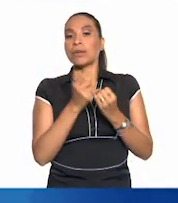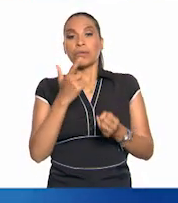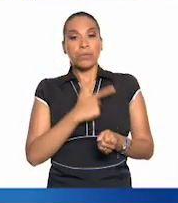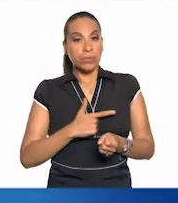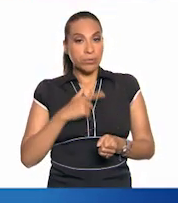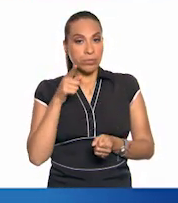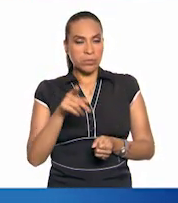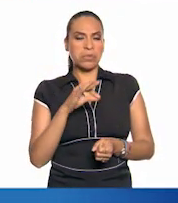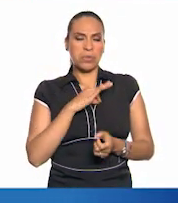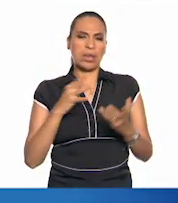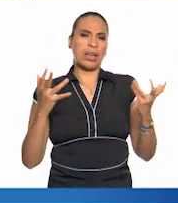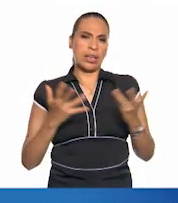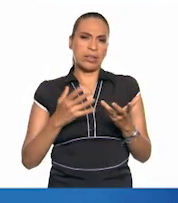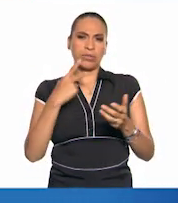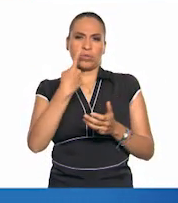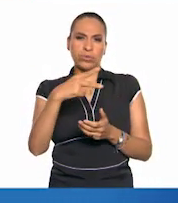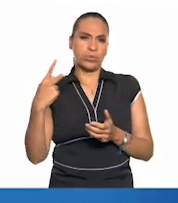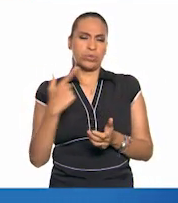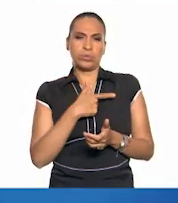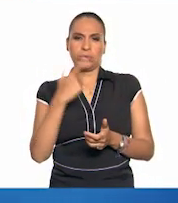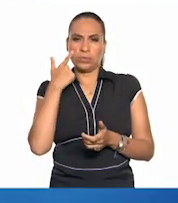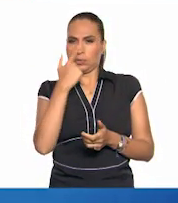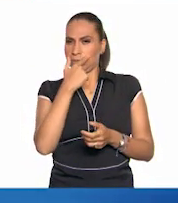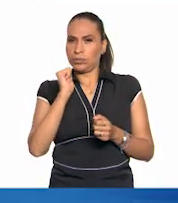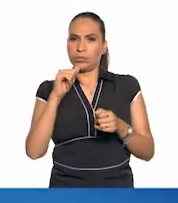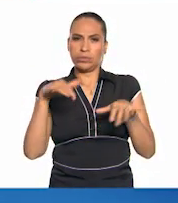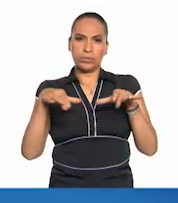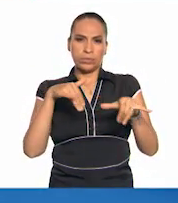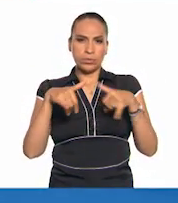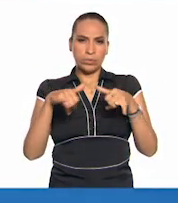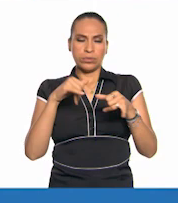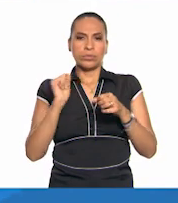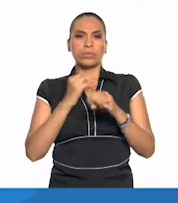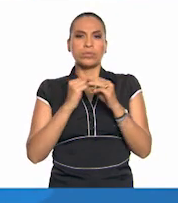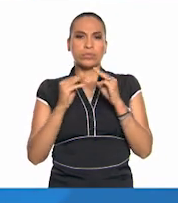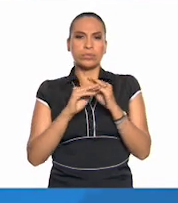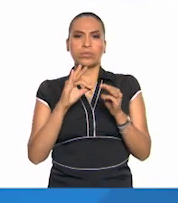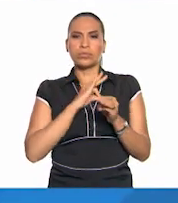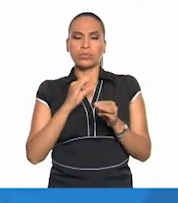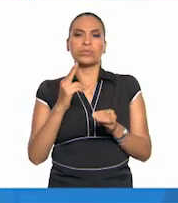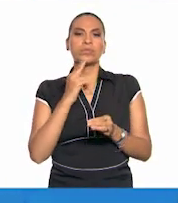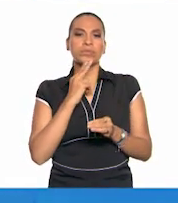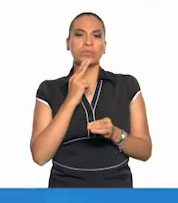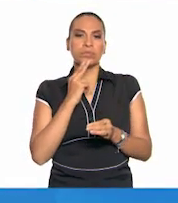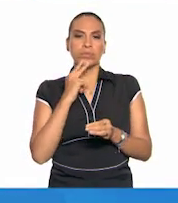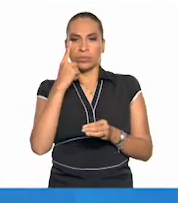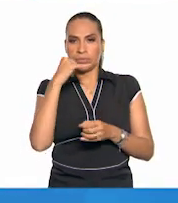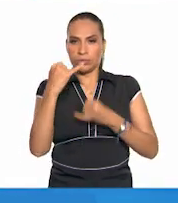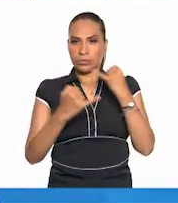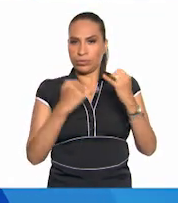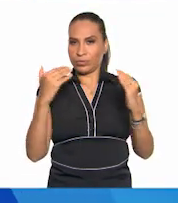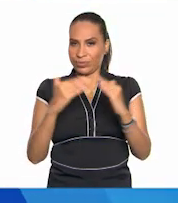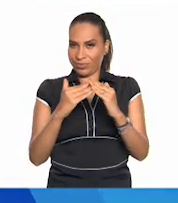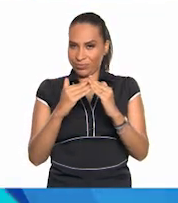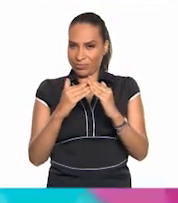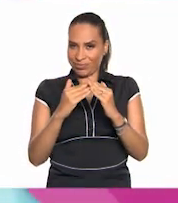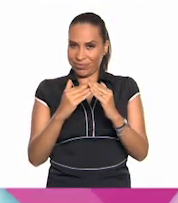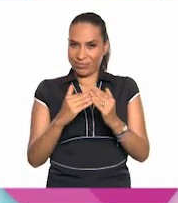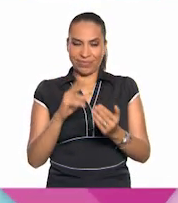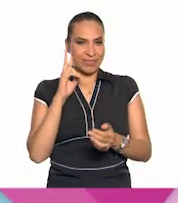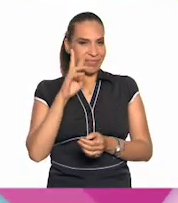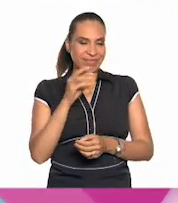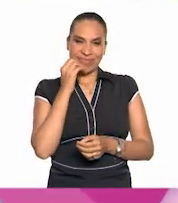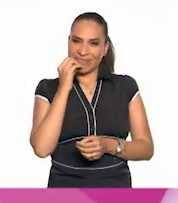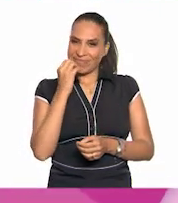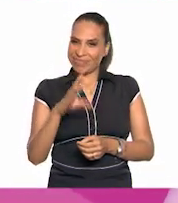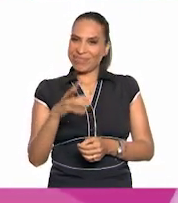gusta, puedes elaborar tu propio títere con material de reuso y lo puedes utilizar para jugar en casa. ¡Está